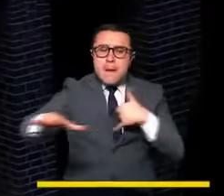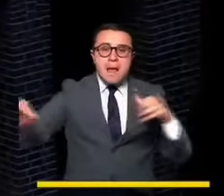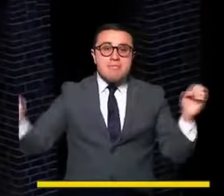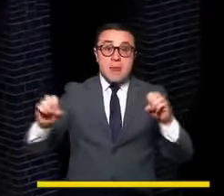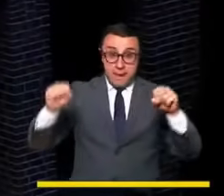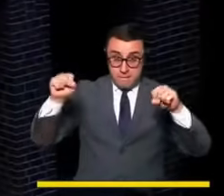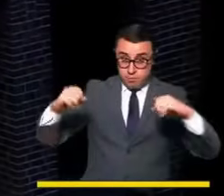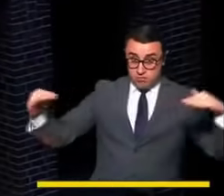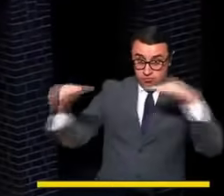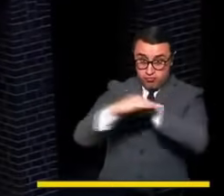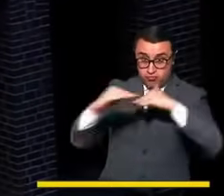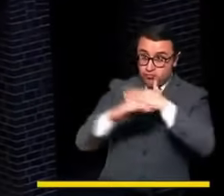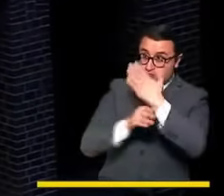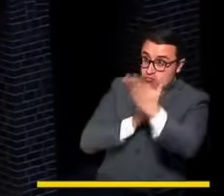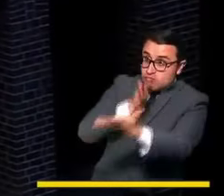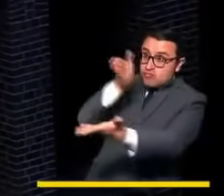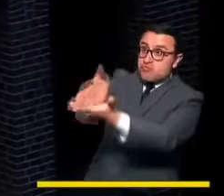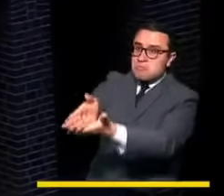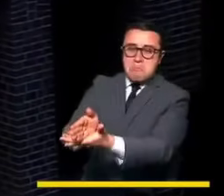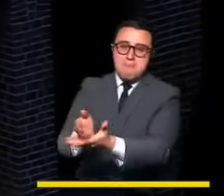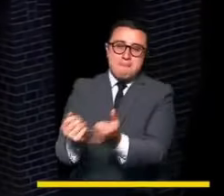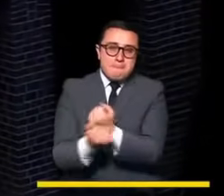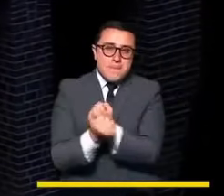ni por carretera.